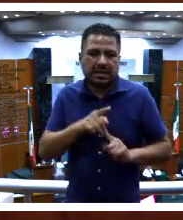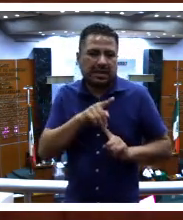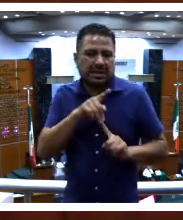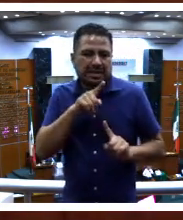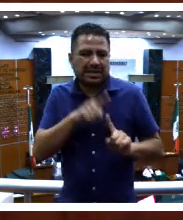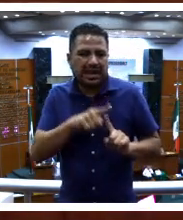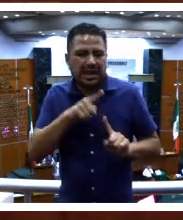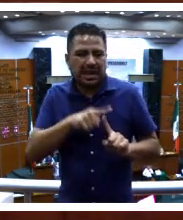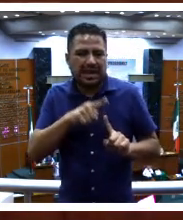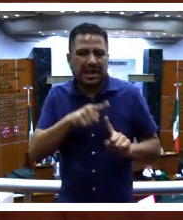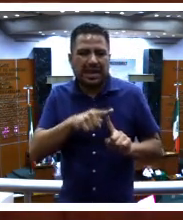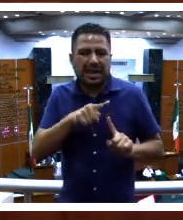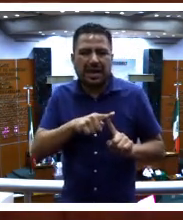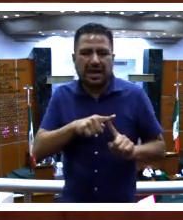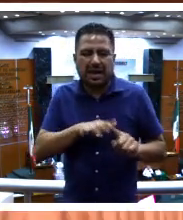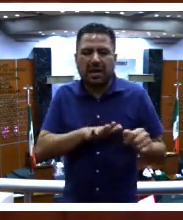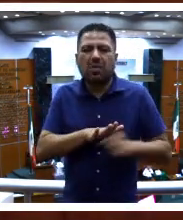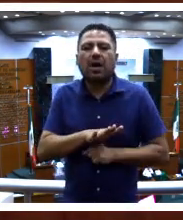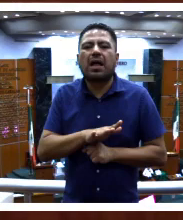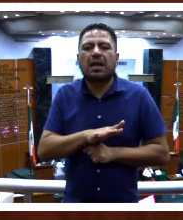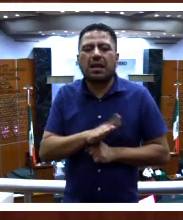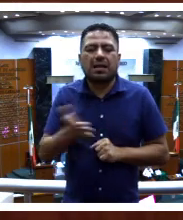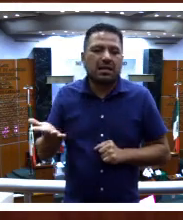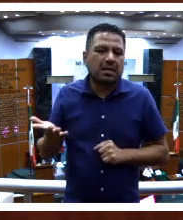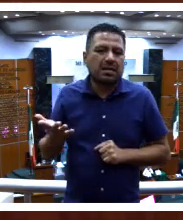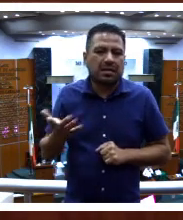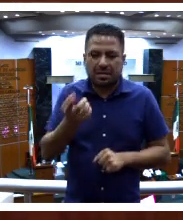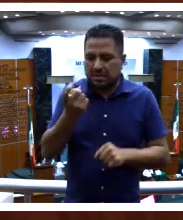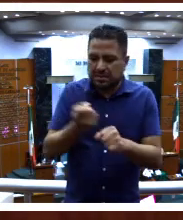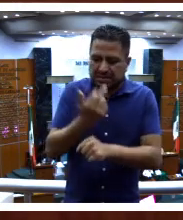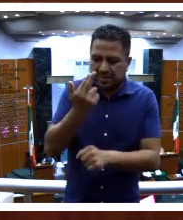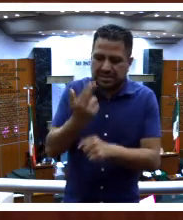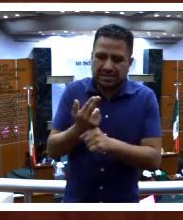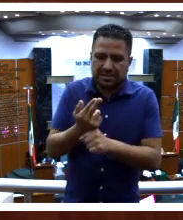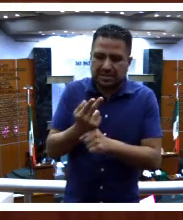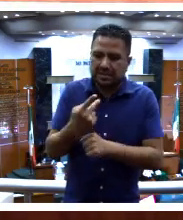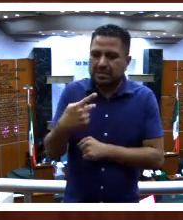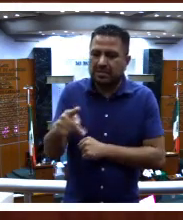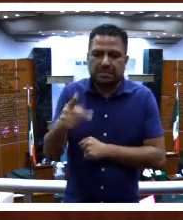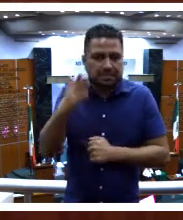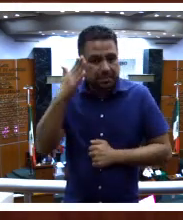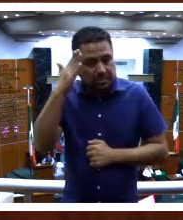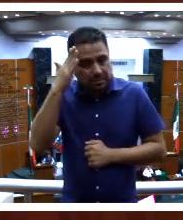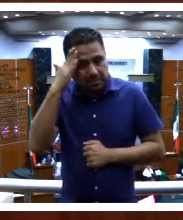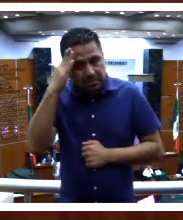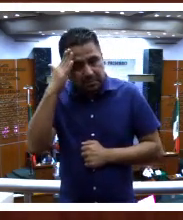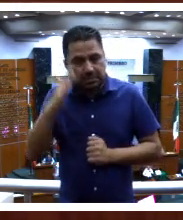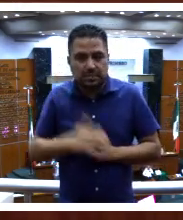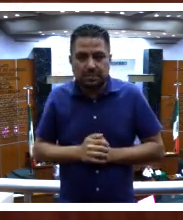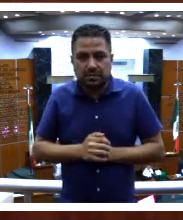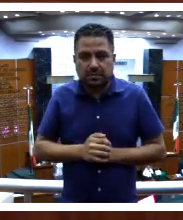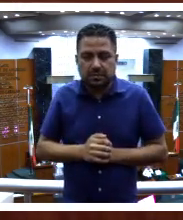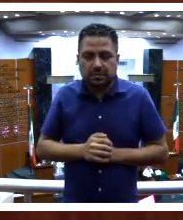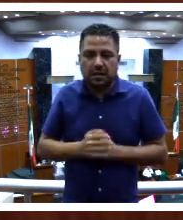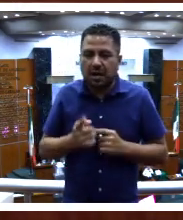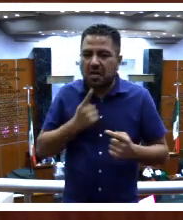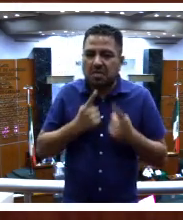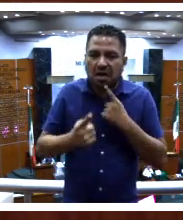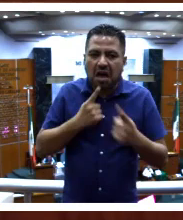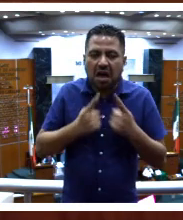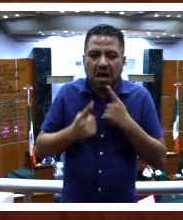tarea de la secretaría que encabeza usted ha sido de